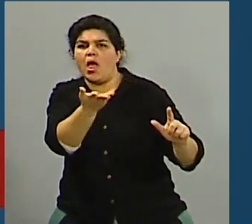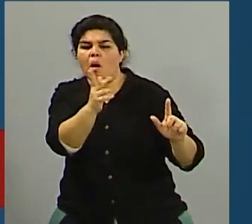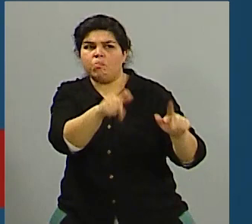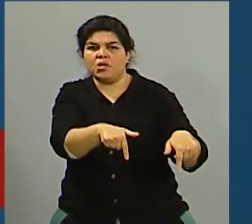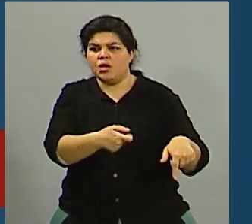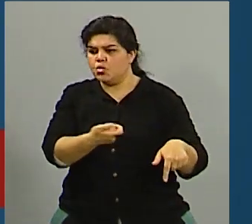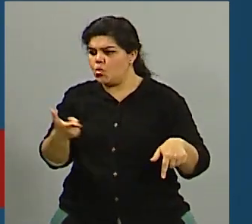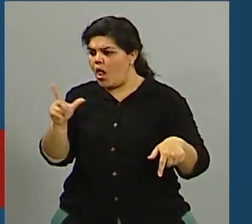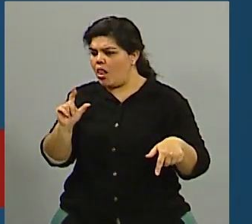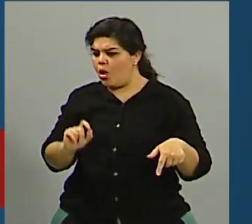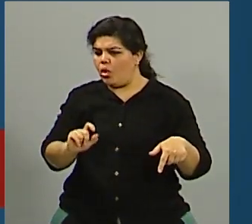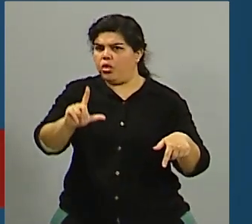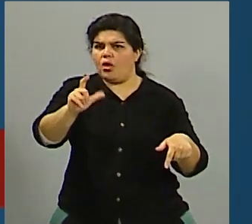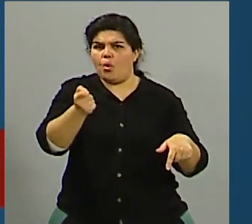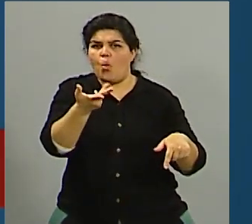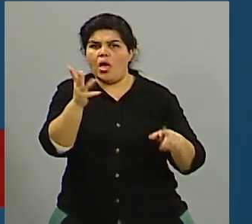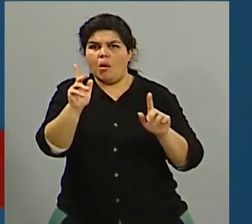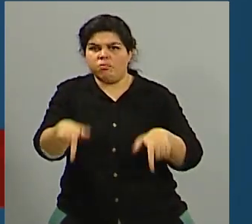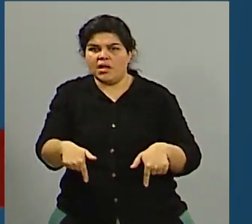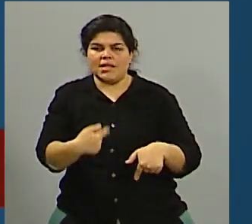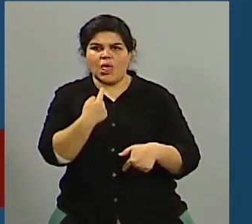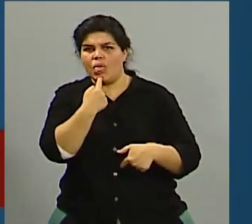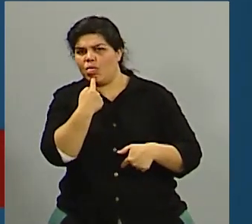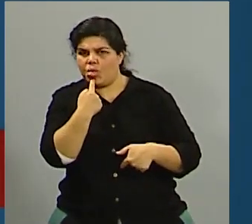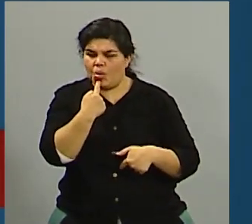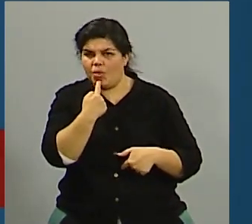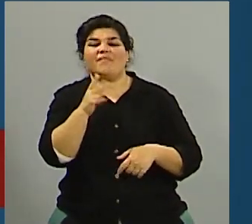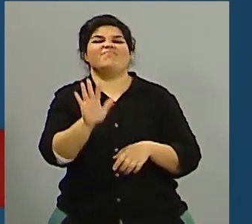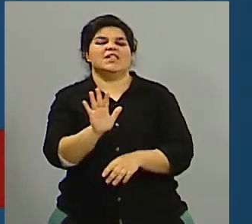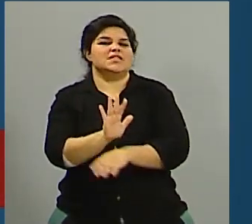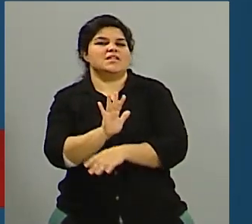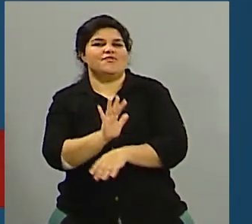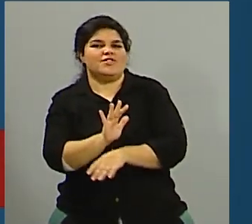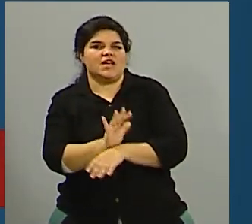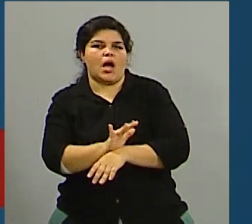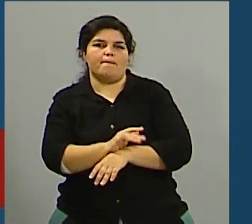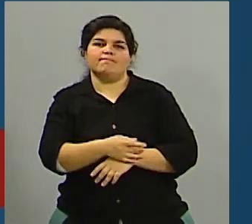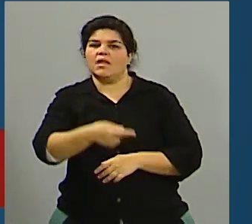aunque tengas trabajo, te sientas todos los meses un poquito más pobre.